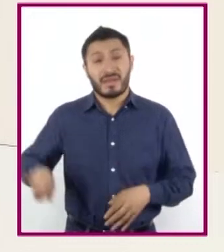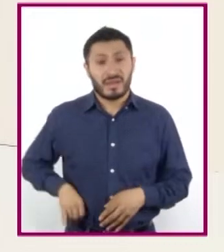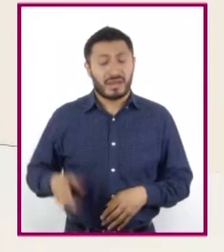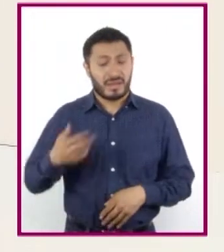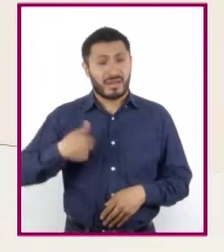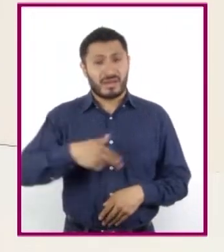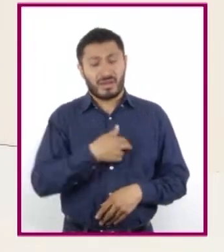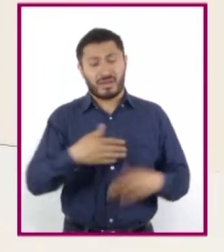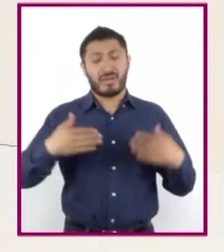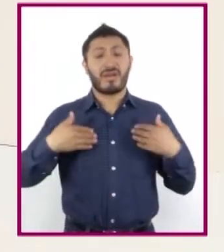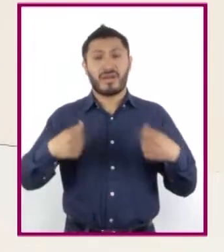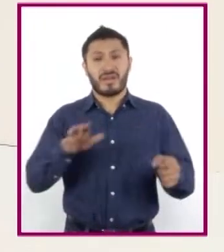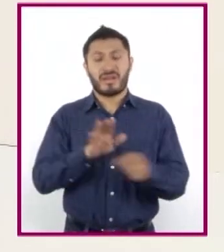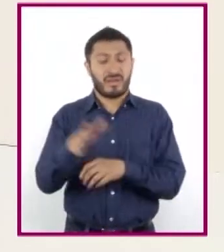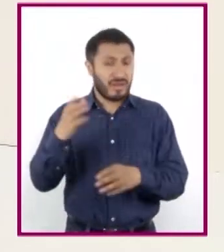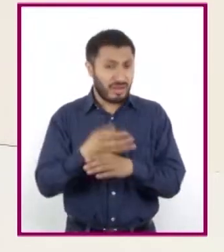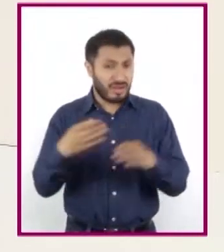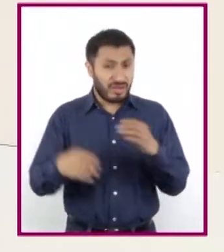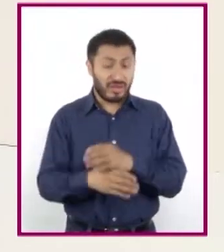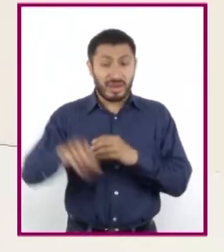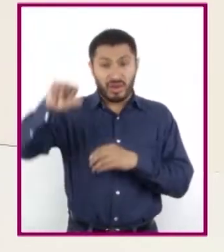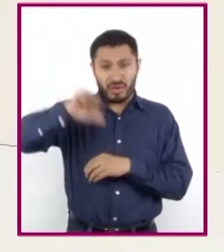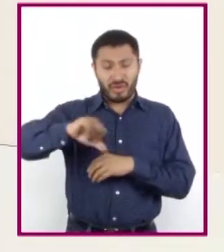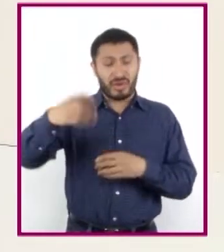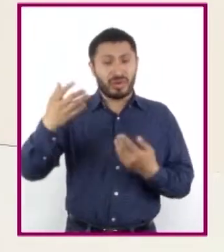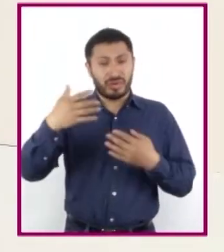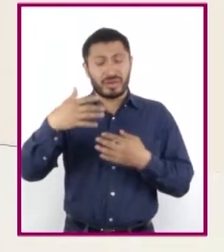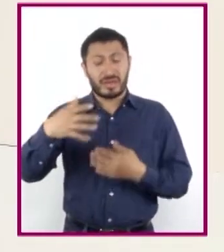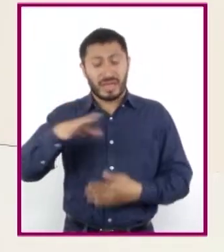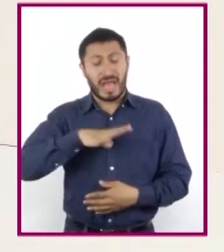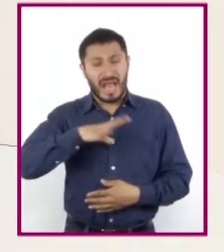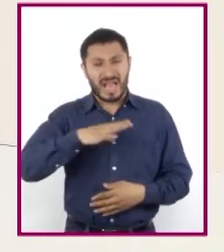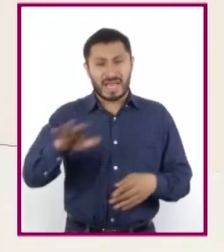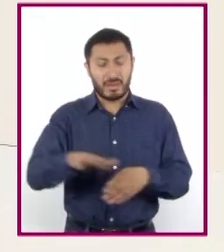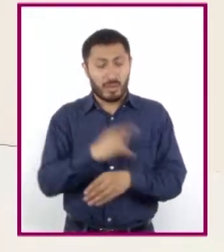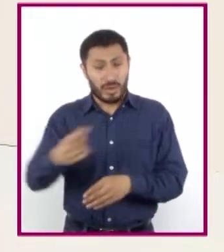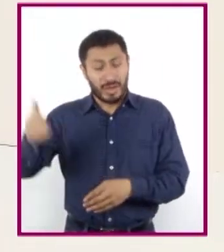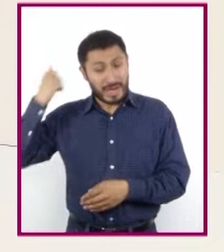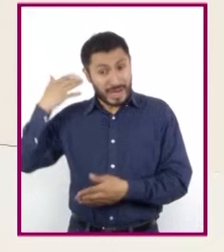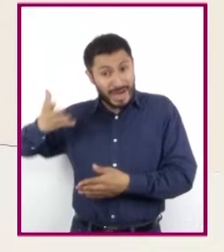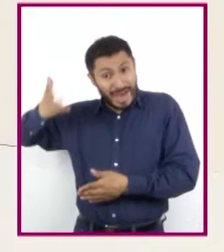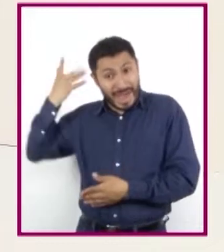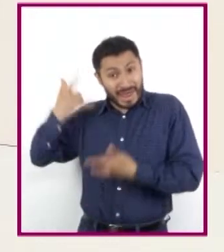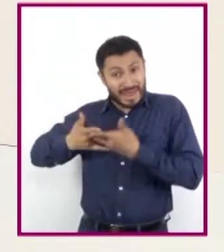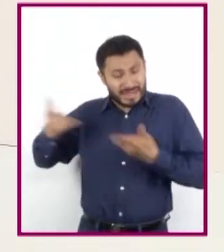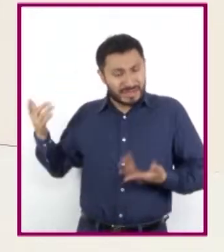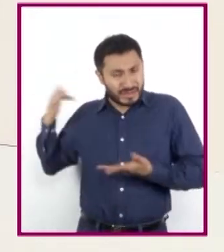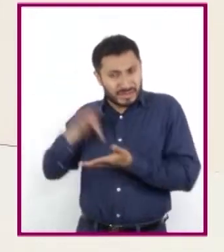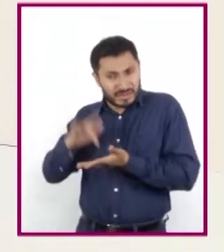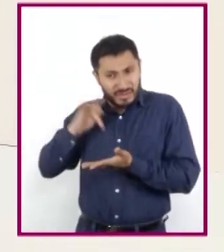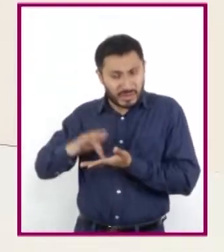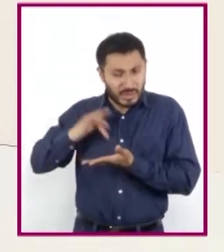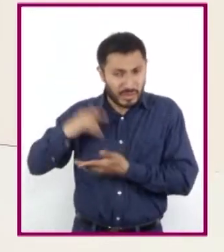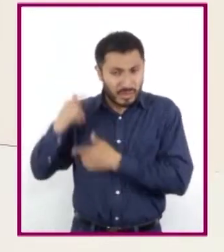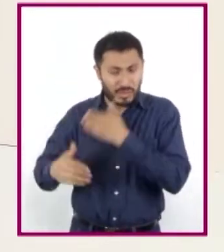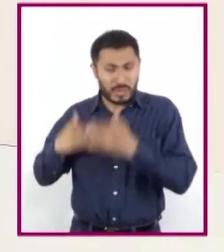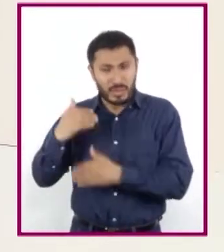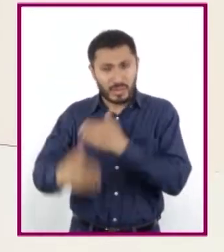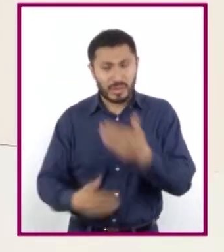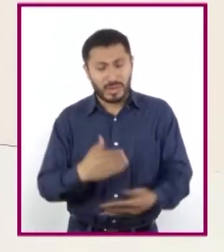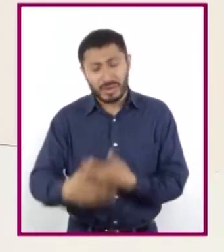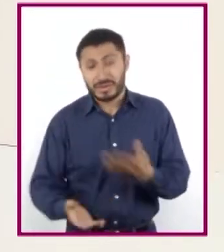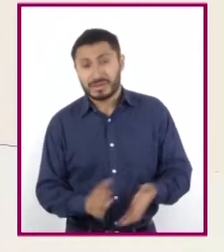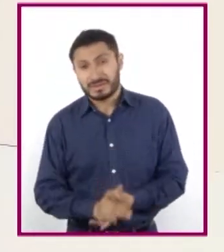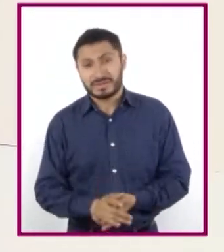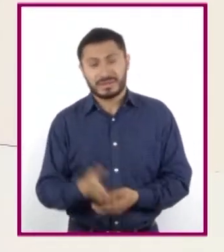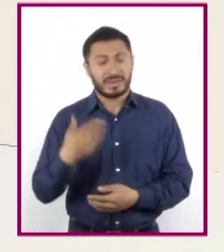actos de hoy se apoyan en la experiencia del pasado y se prolongarán en el futuro, y la convicción de que formamos parte del